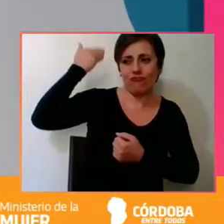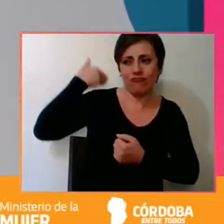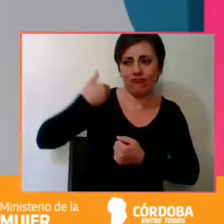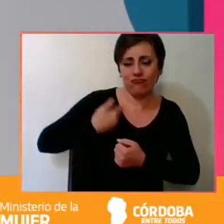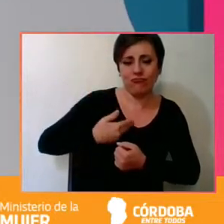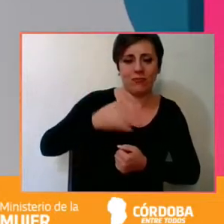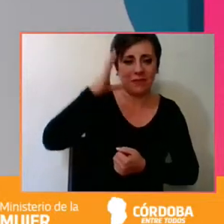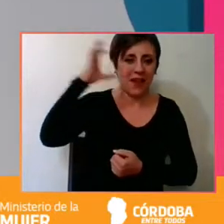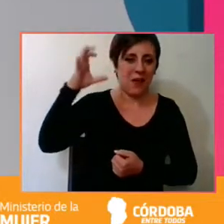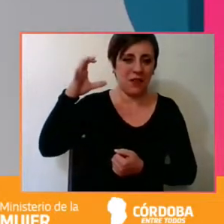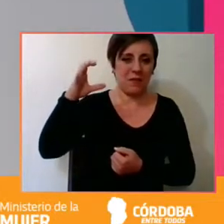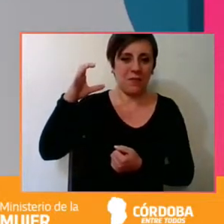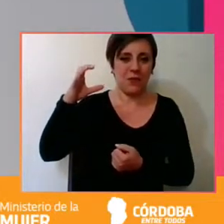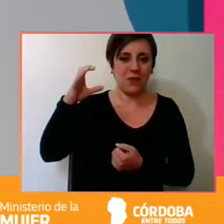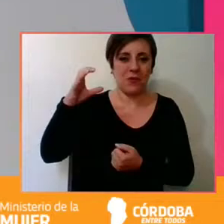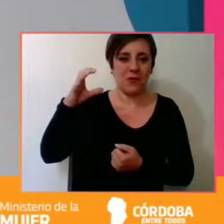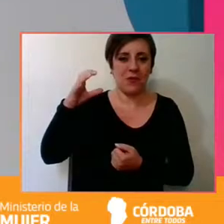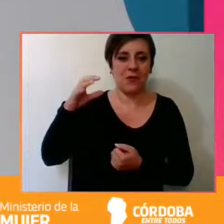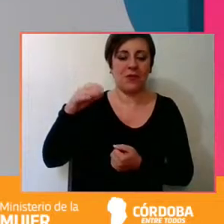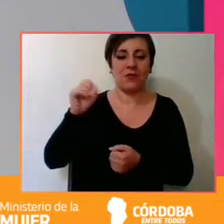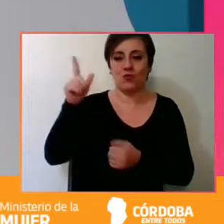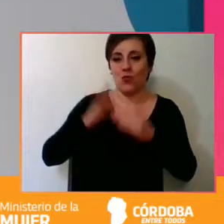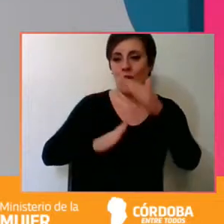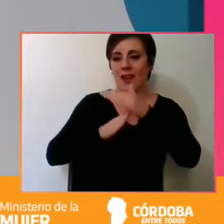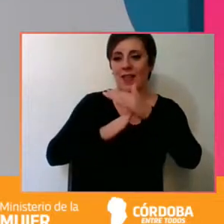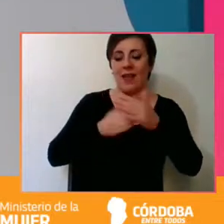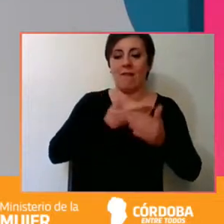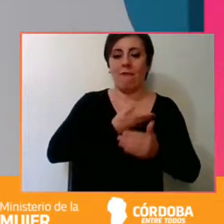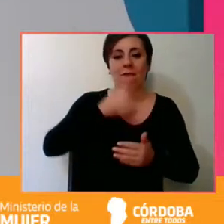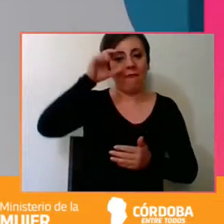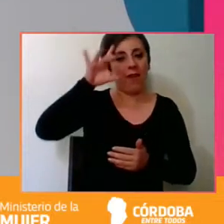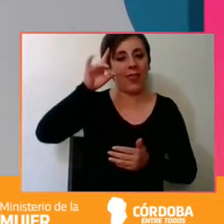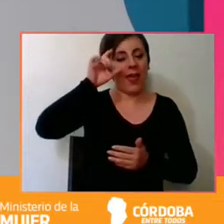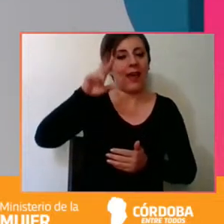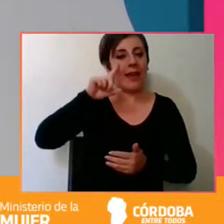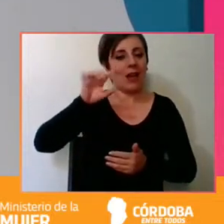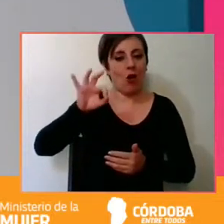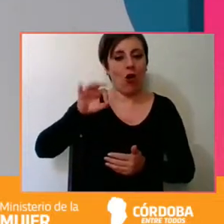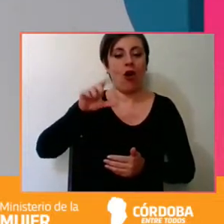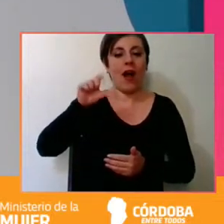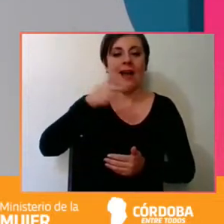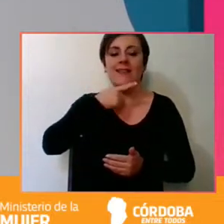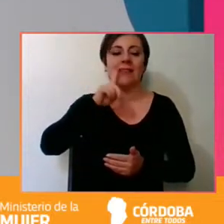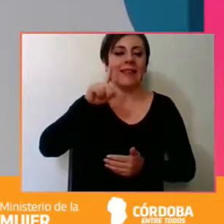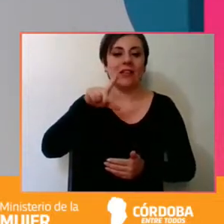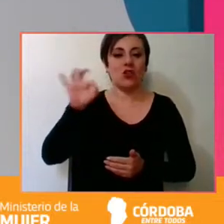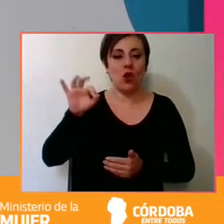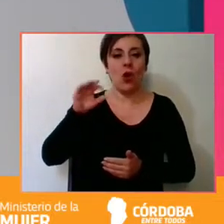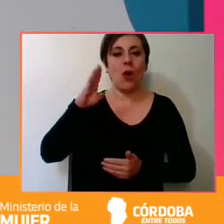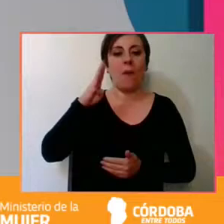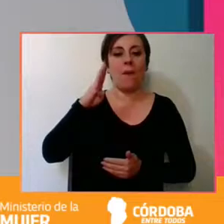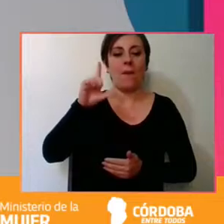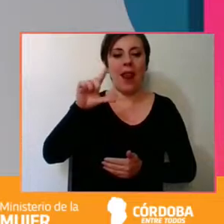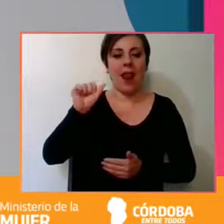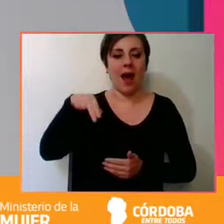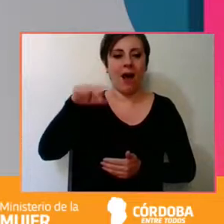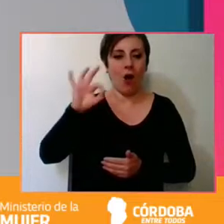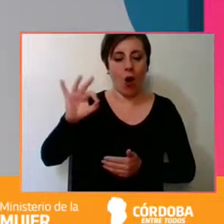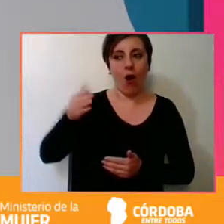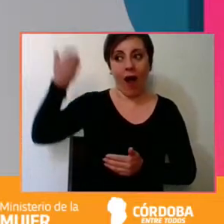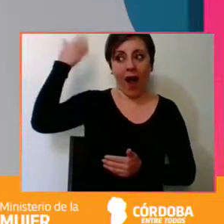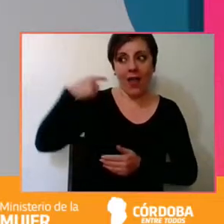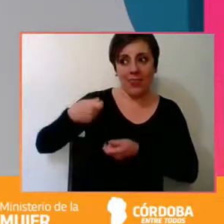recordábamos con su líder, con Federico Castillo Blanco, con quien pudimos impulsar en aquella